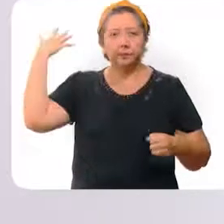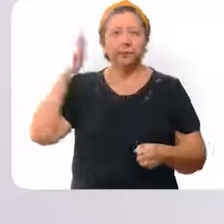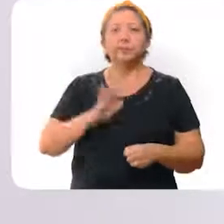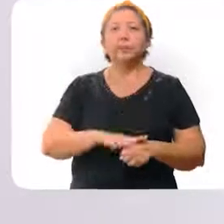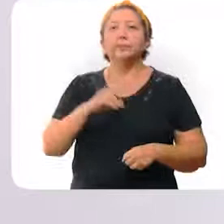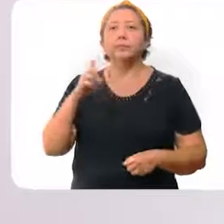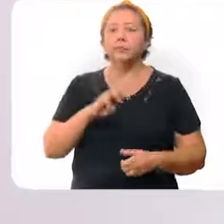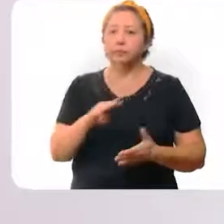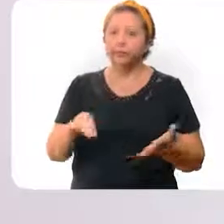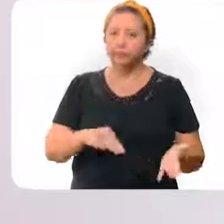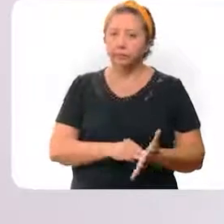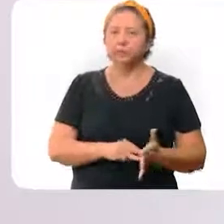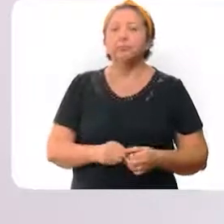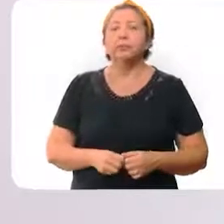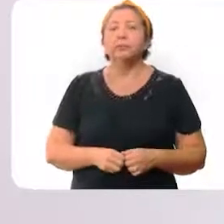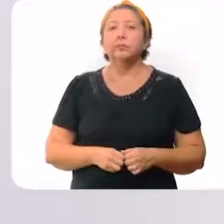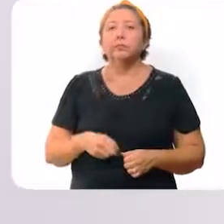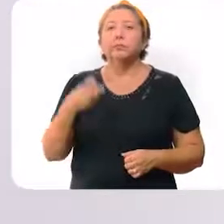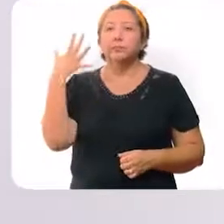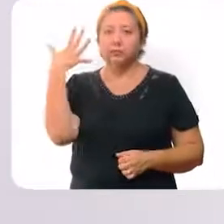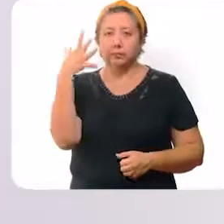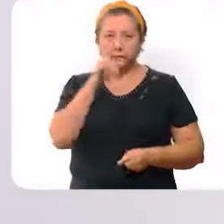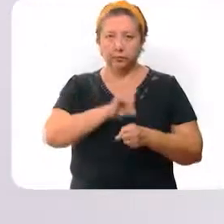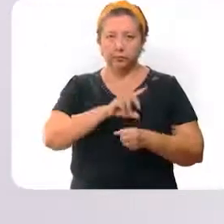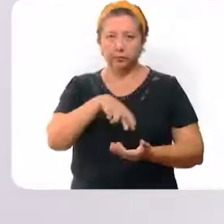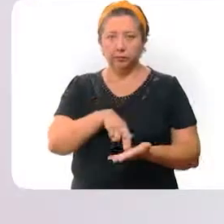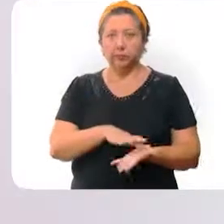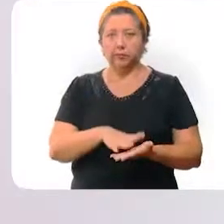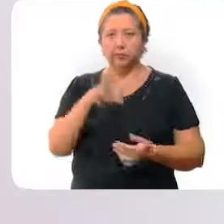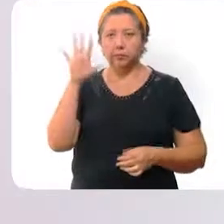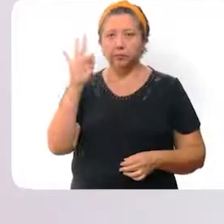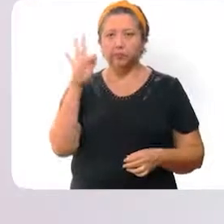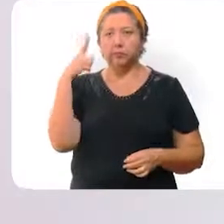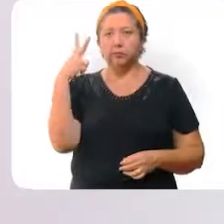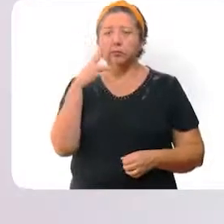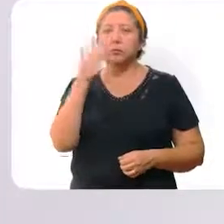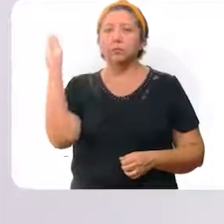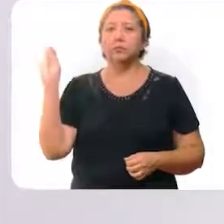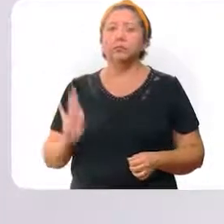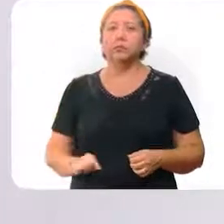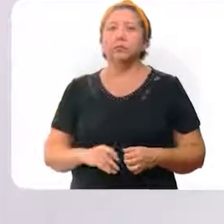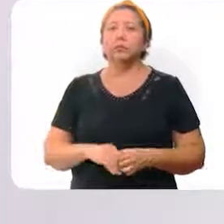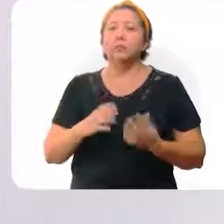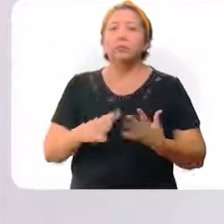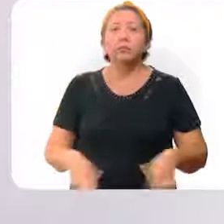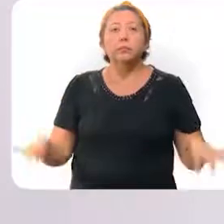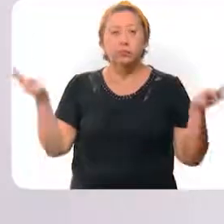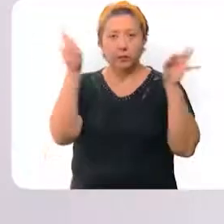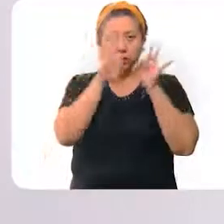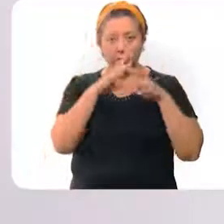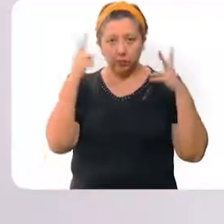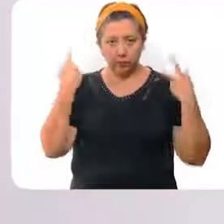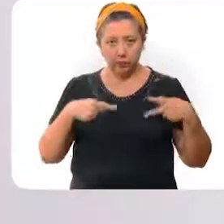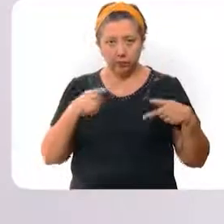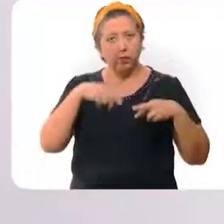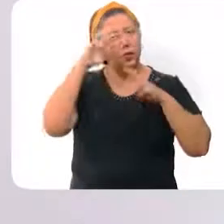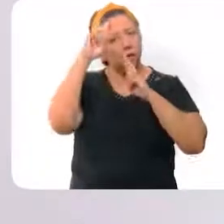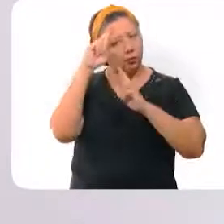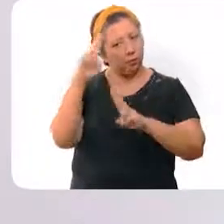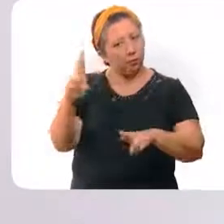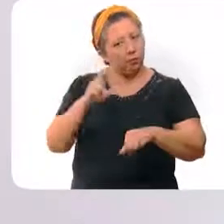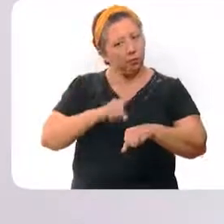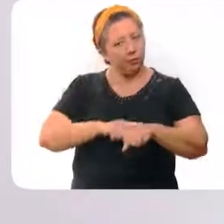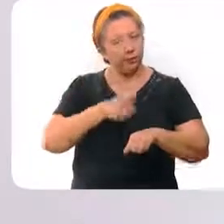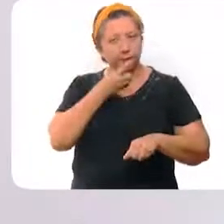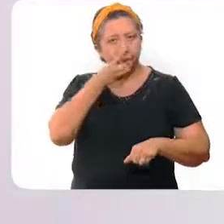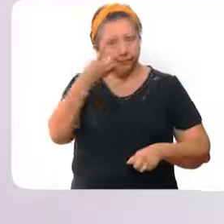adultos mayores de Mérida. En este quinto día se registra un avance del 42%. Es muy importante que las personas respeten el horario